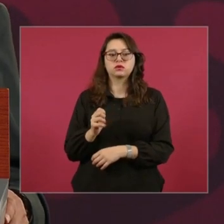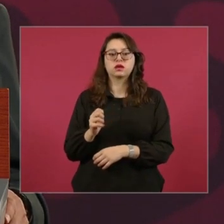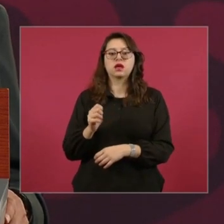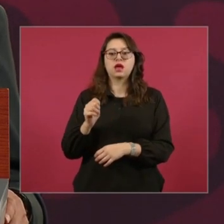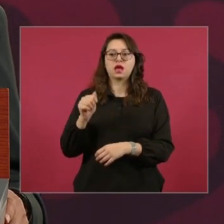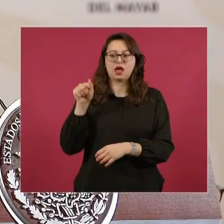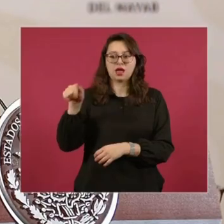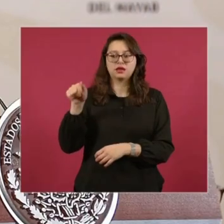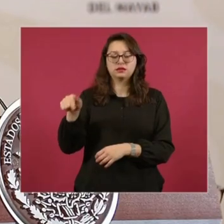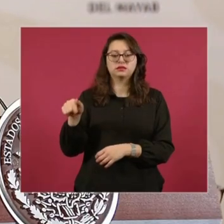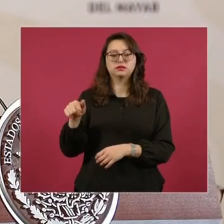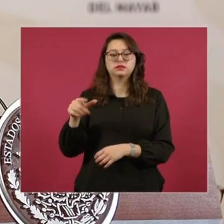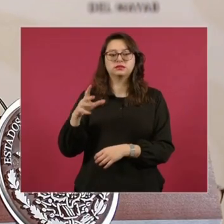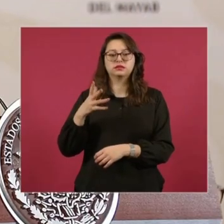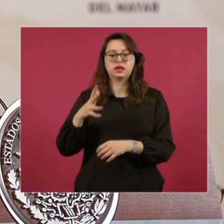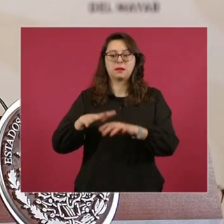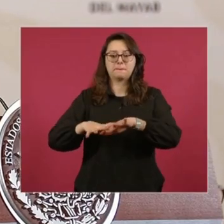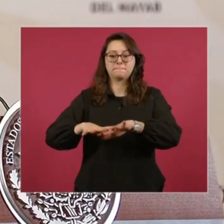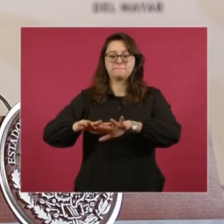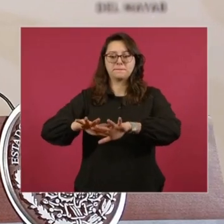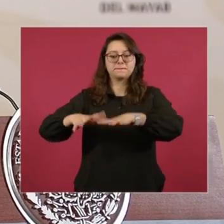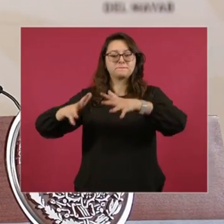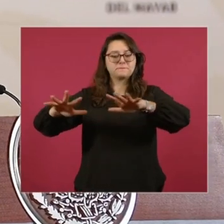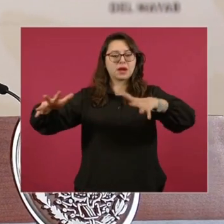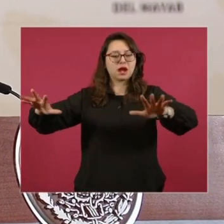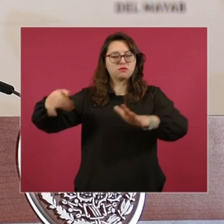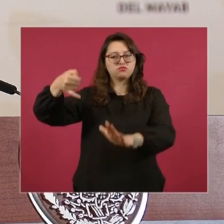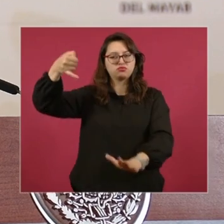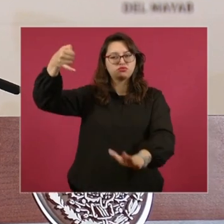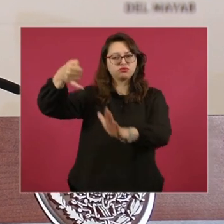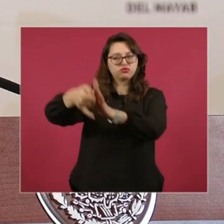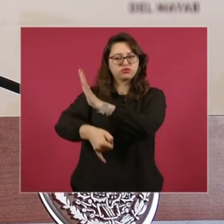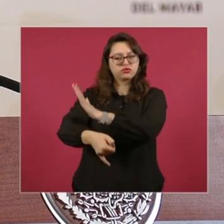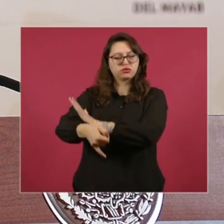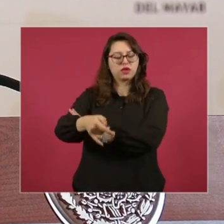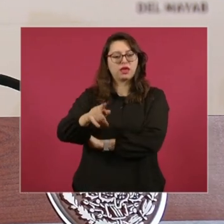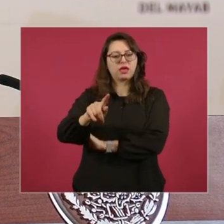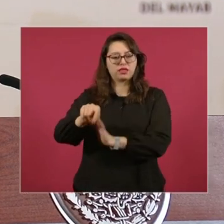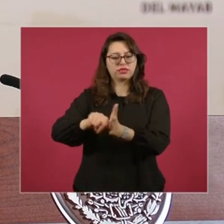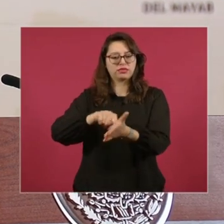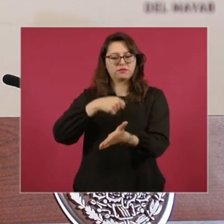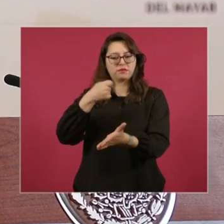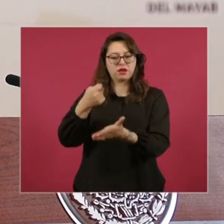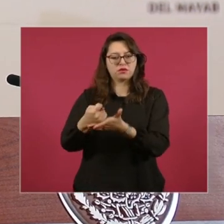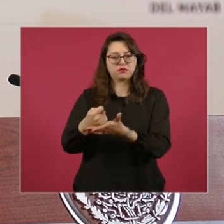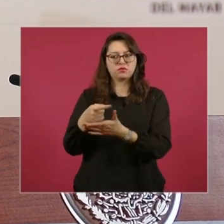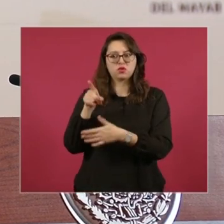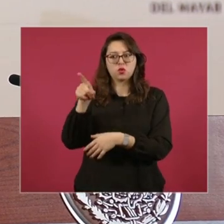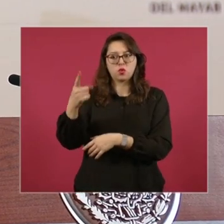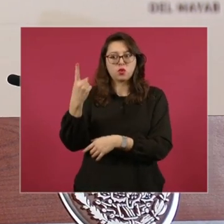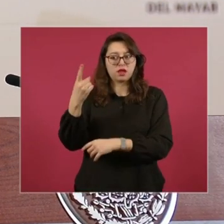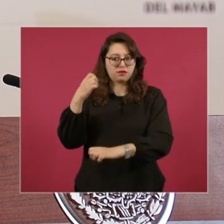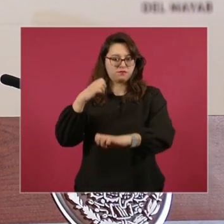profundas del litoral de Tamaulipas. Hay una